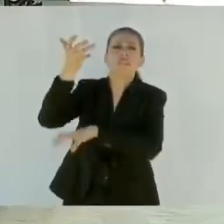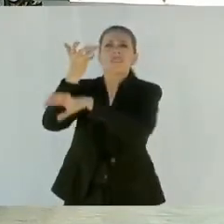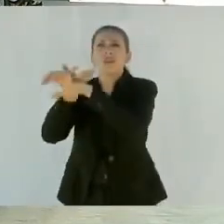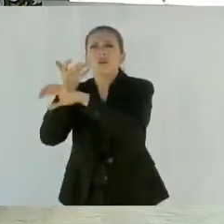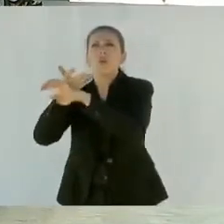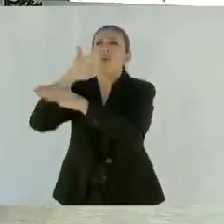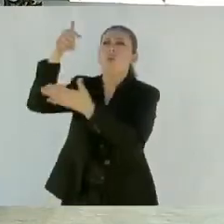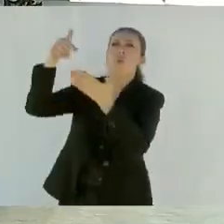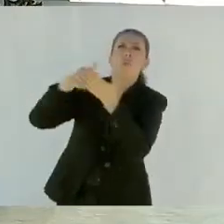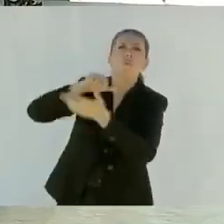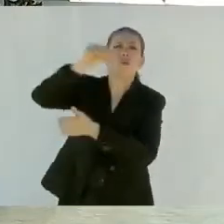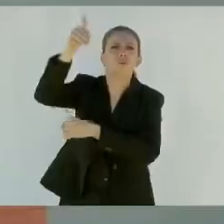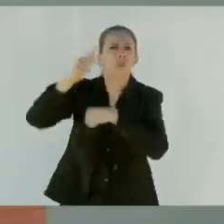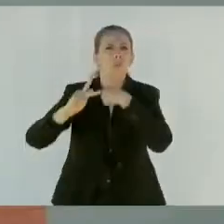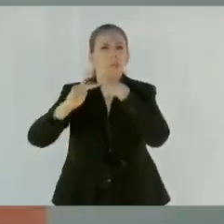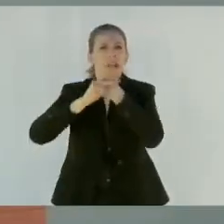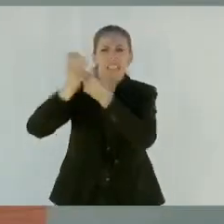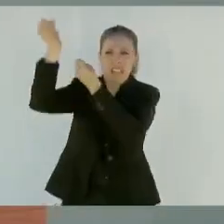y